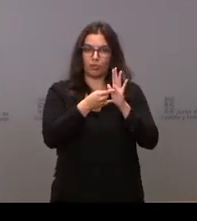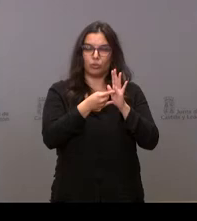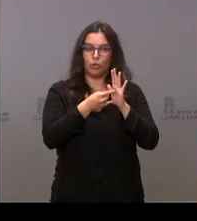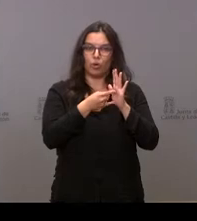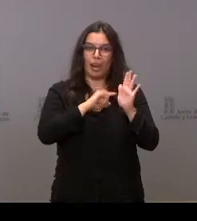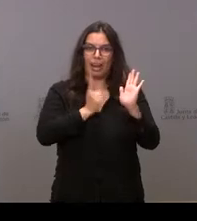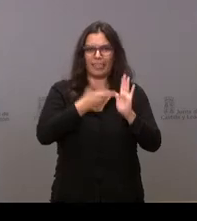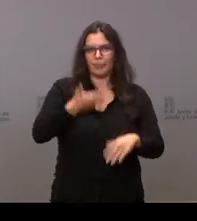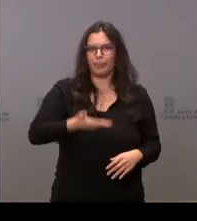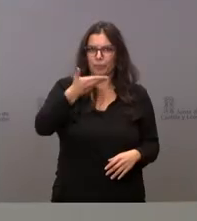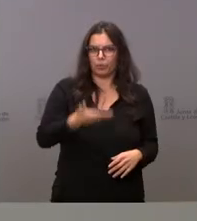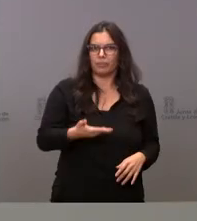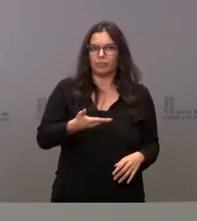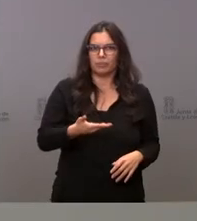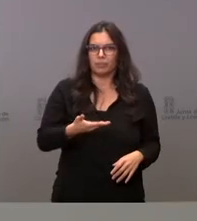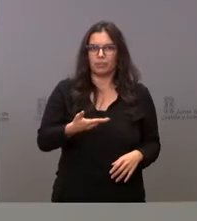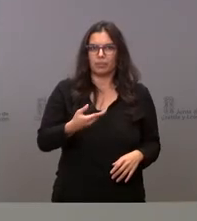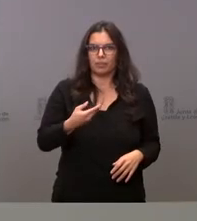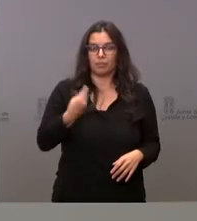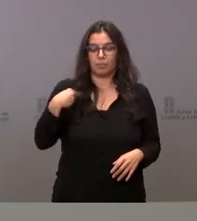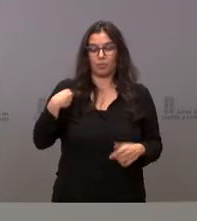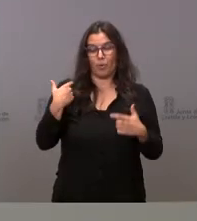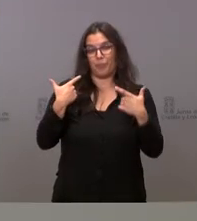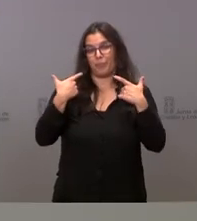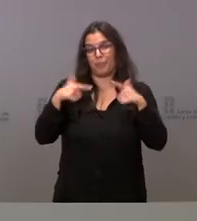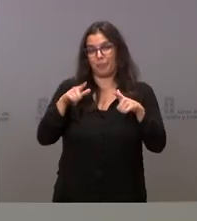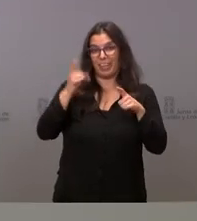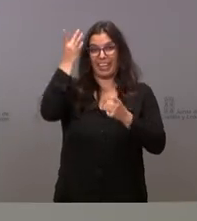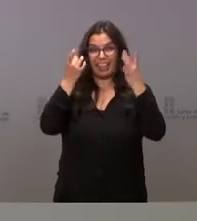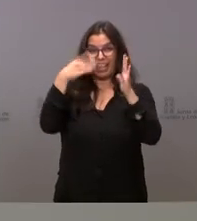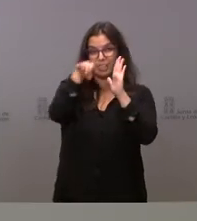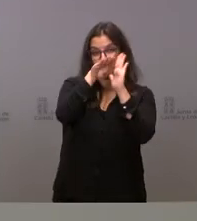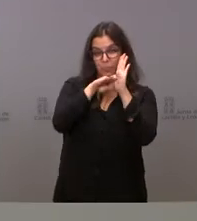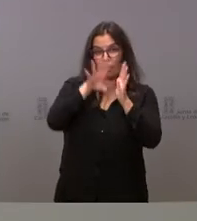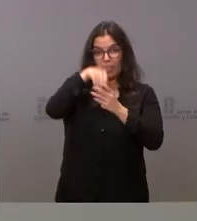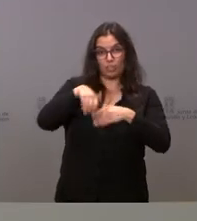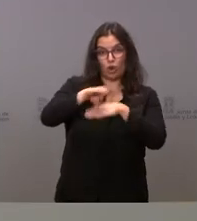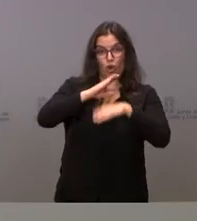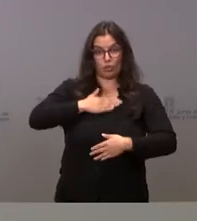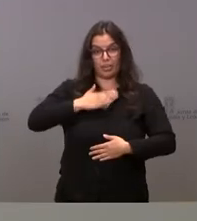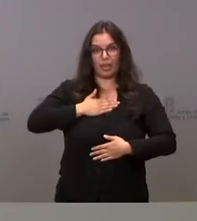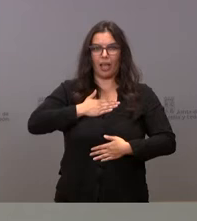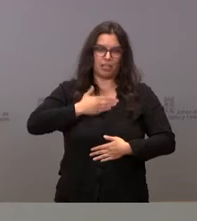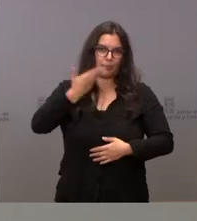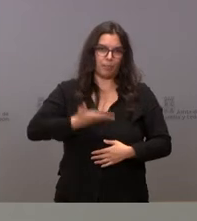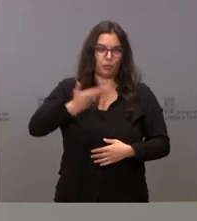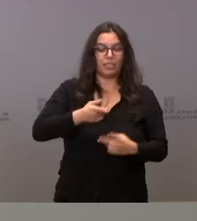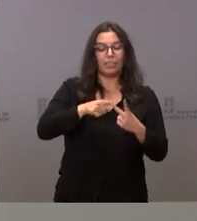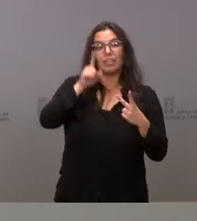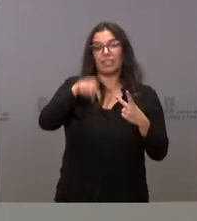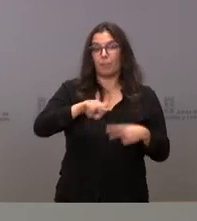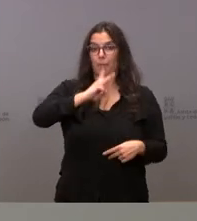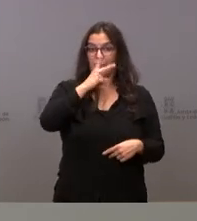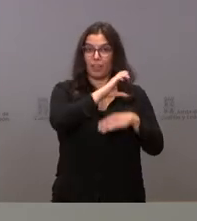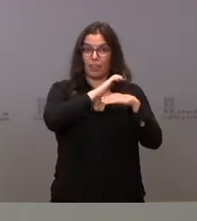importante dentro de la cartera, diríamos, de iniciativas que tiene esta consejería. Enhorabuena también, viceconsejero